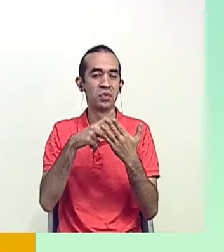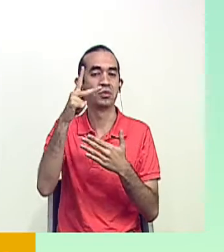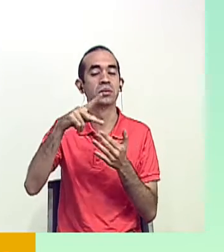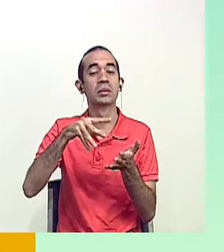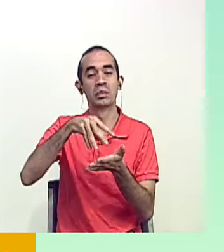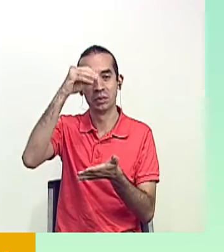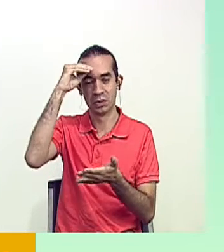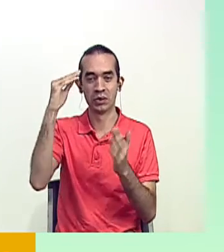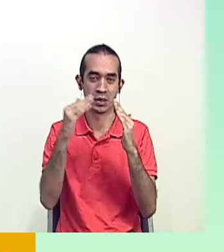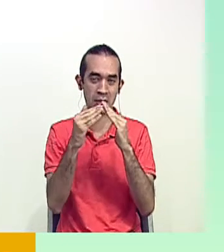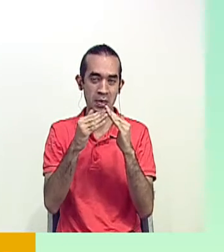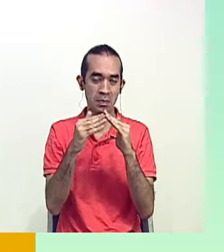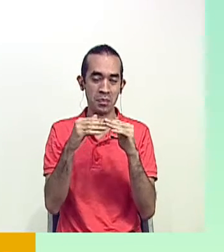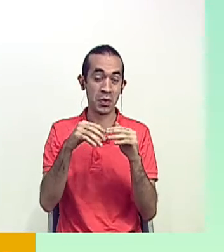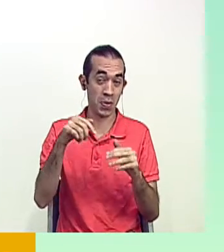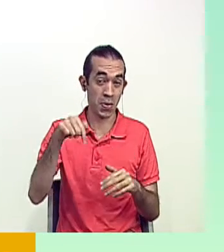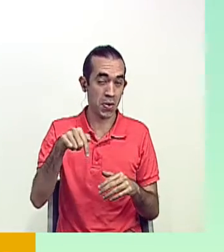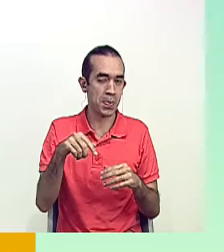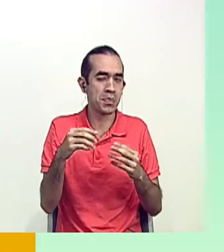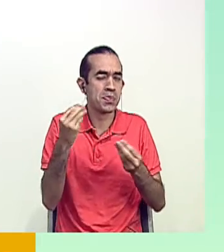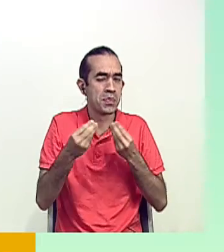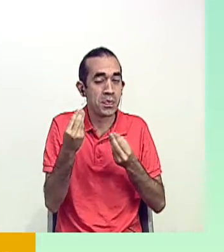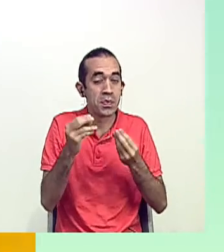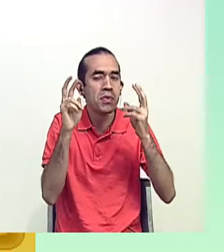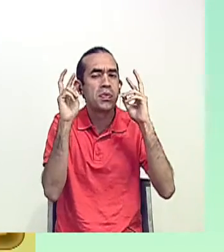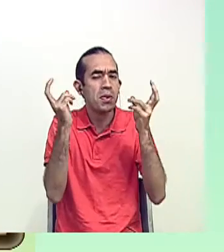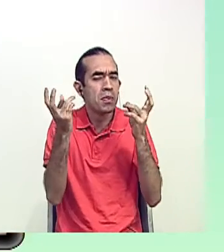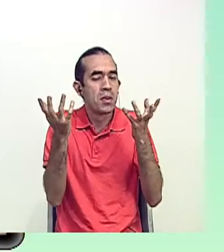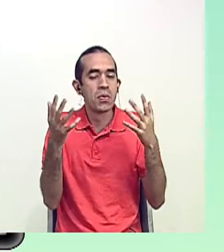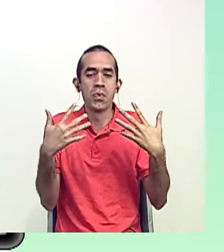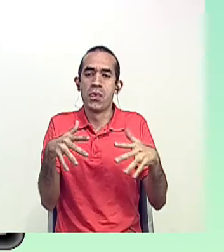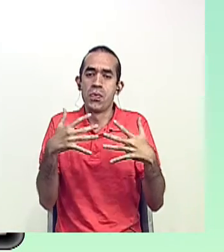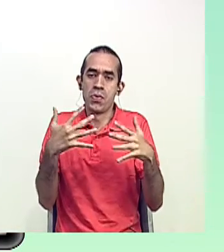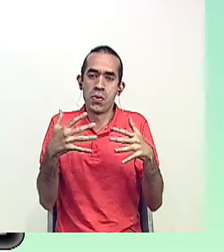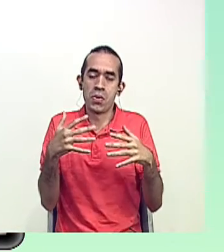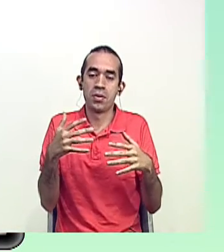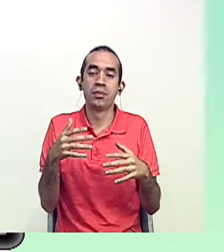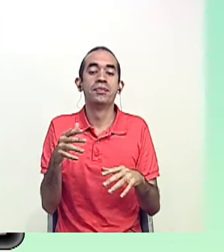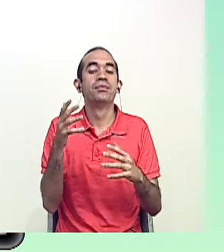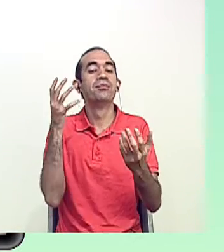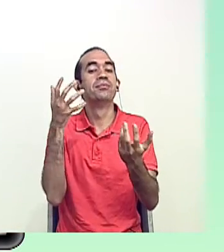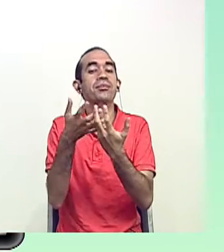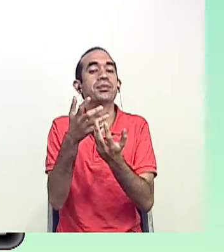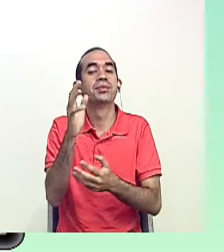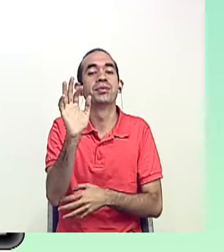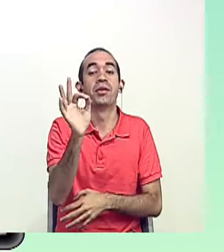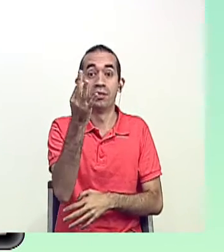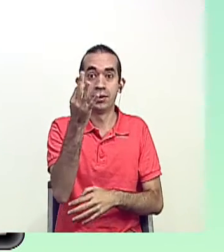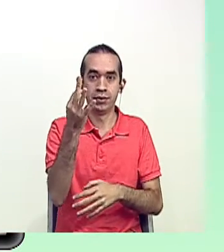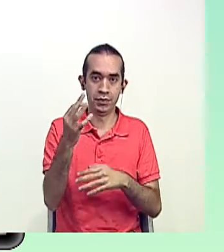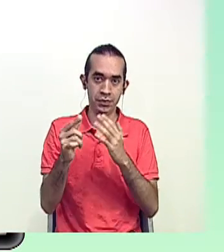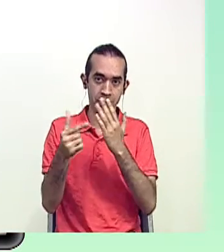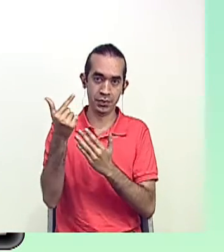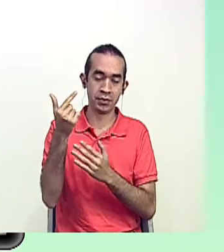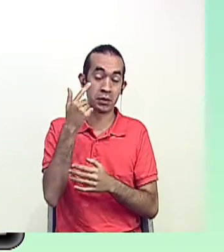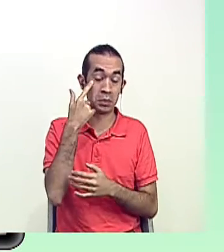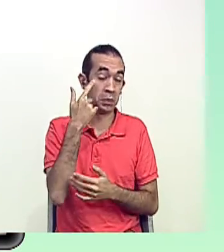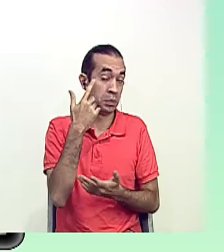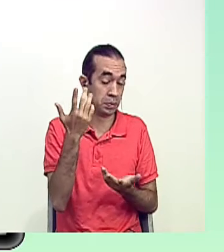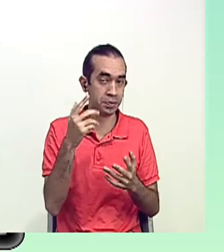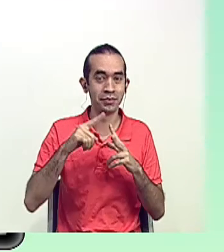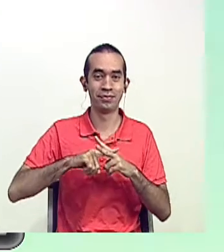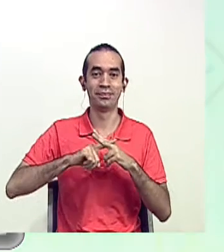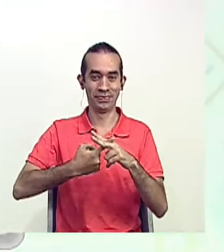día de hoy. El día de hoy trabajaremos con un tema para noveno año. Vamos,